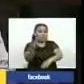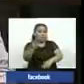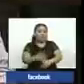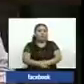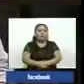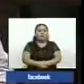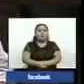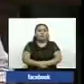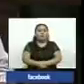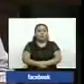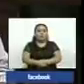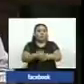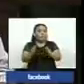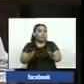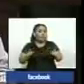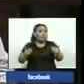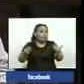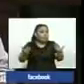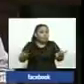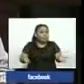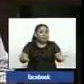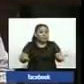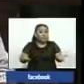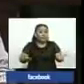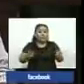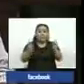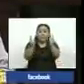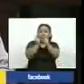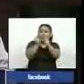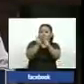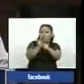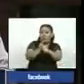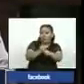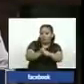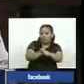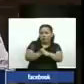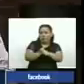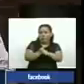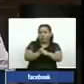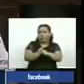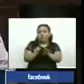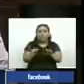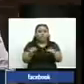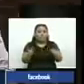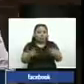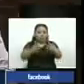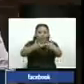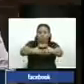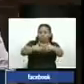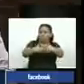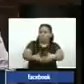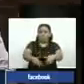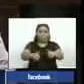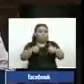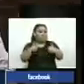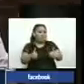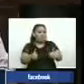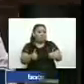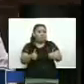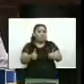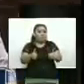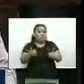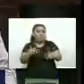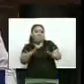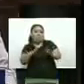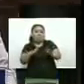Debido a que necesitábamos actualizarnos y conformarnos como una verdadera empresa, no tener como una